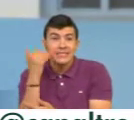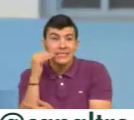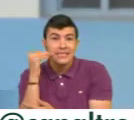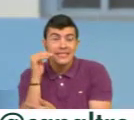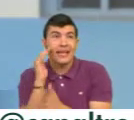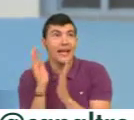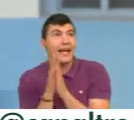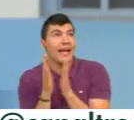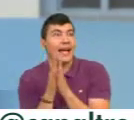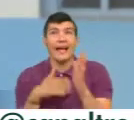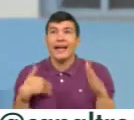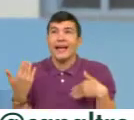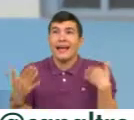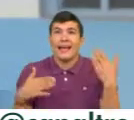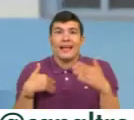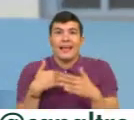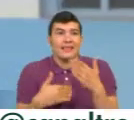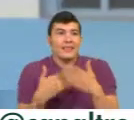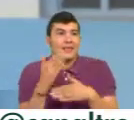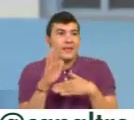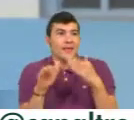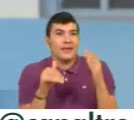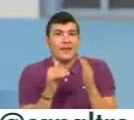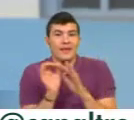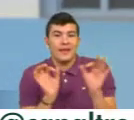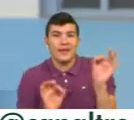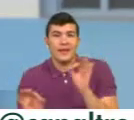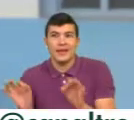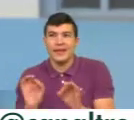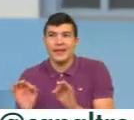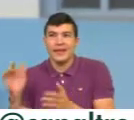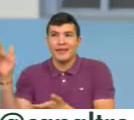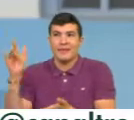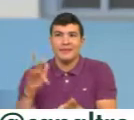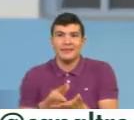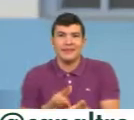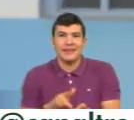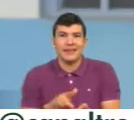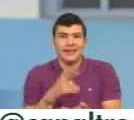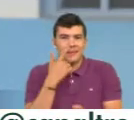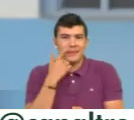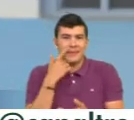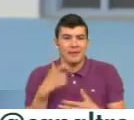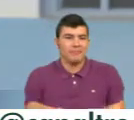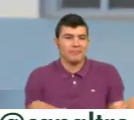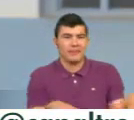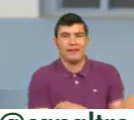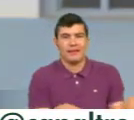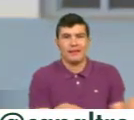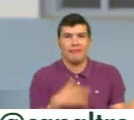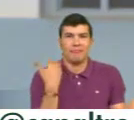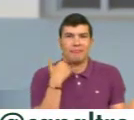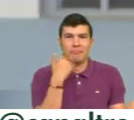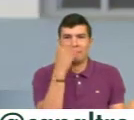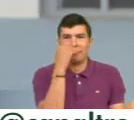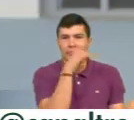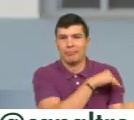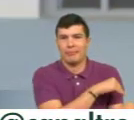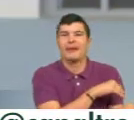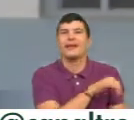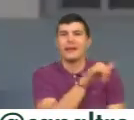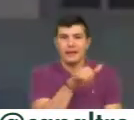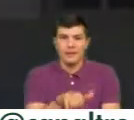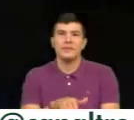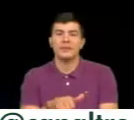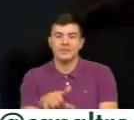y contenta, empieza a arreglarse y le llega al papá con una lechona. Entonces, así nos pasó a nosotros. Así